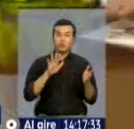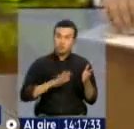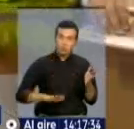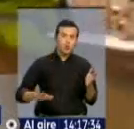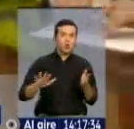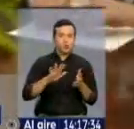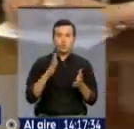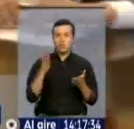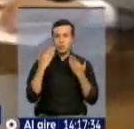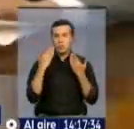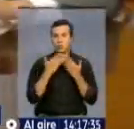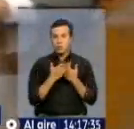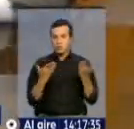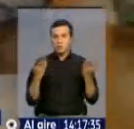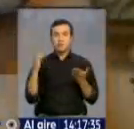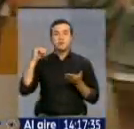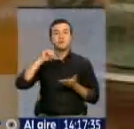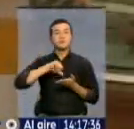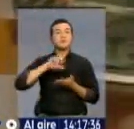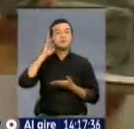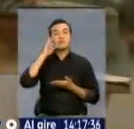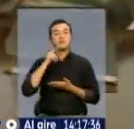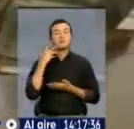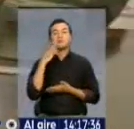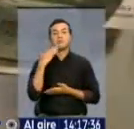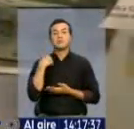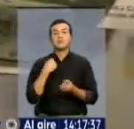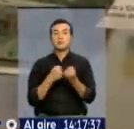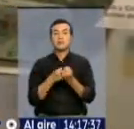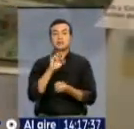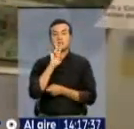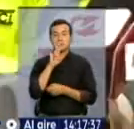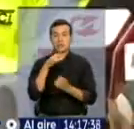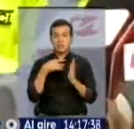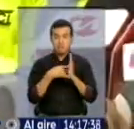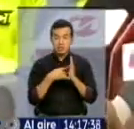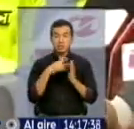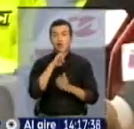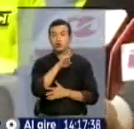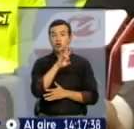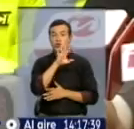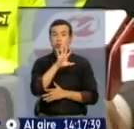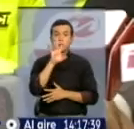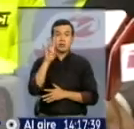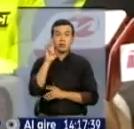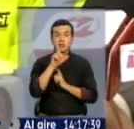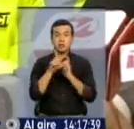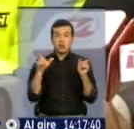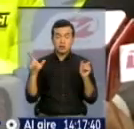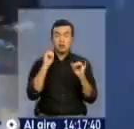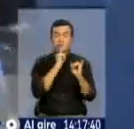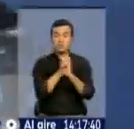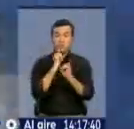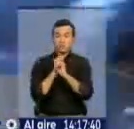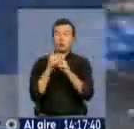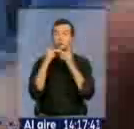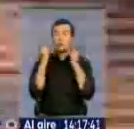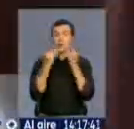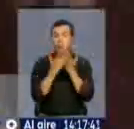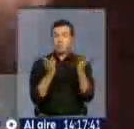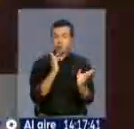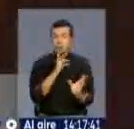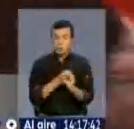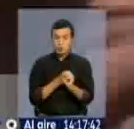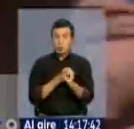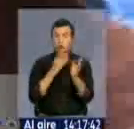país. Para estas fiestas de la ciudad de Cuenca se contó con la presencia de 7.257 efectivos de varias instituciones públicas y